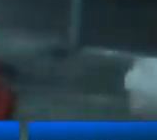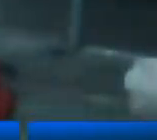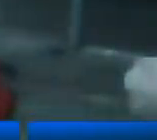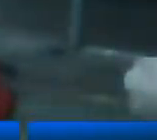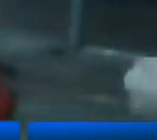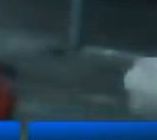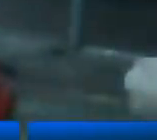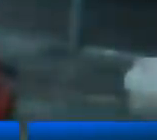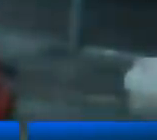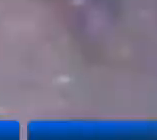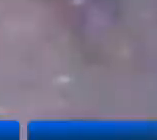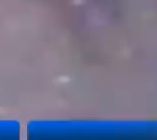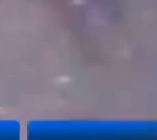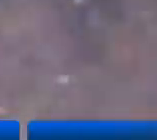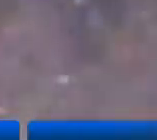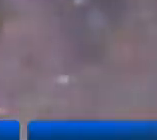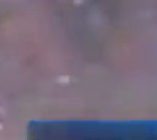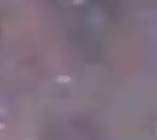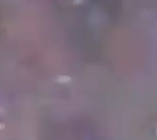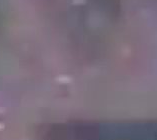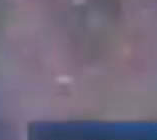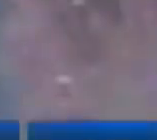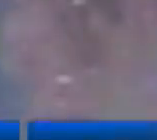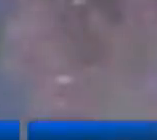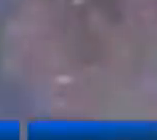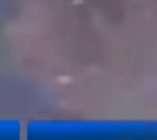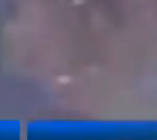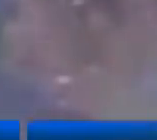Aún aturdido por el ruido, el guardia de seguridad sale a constatar.